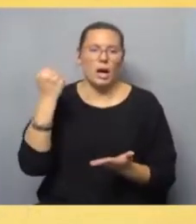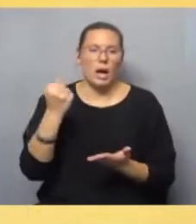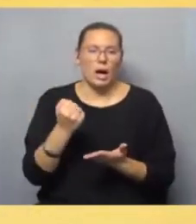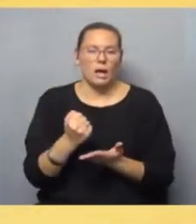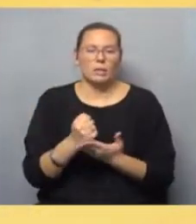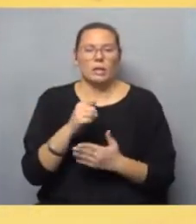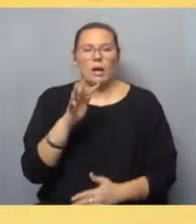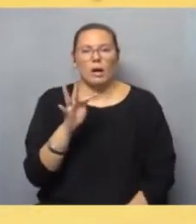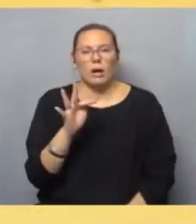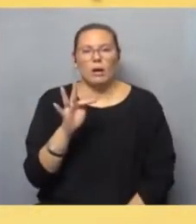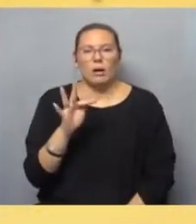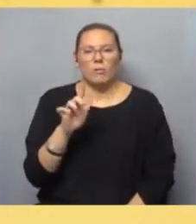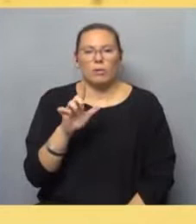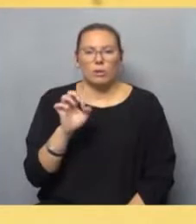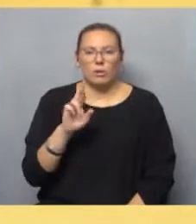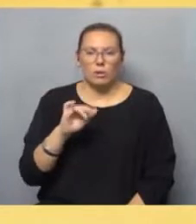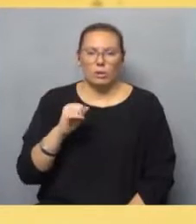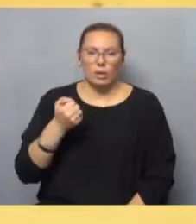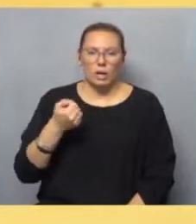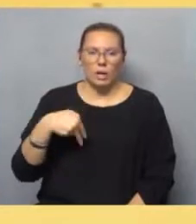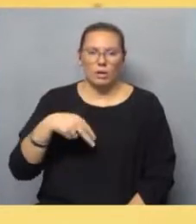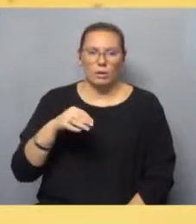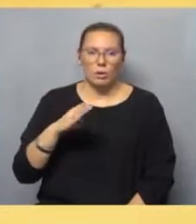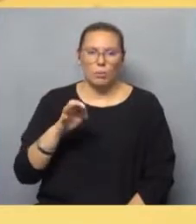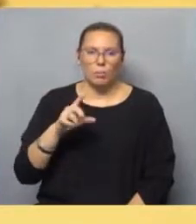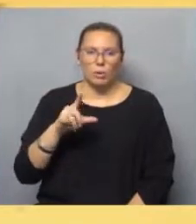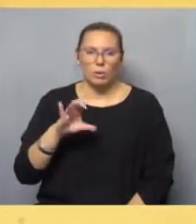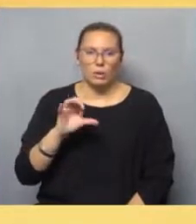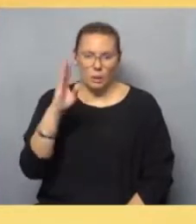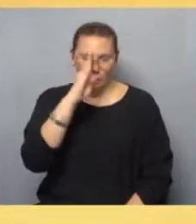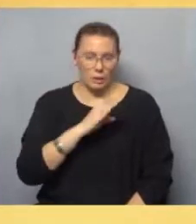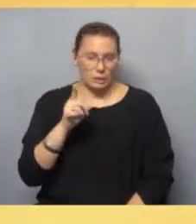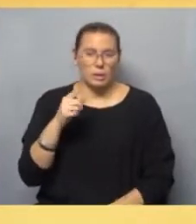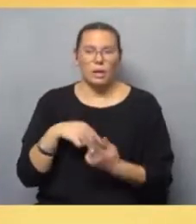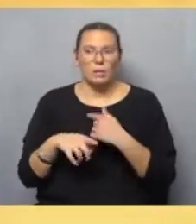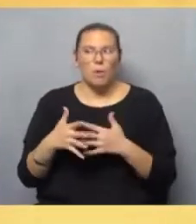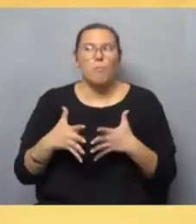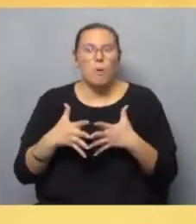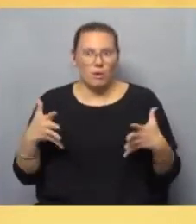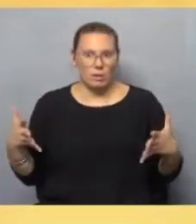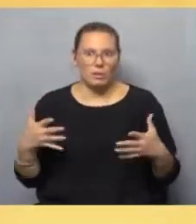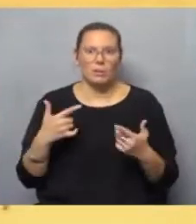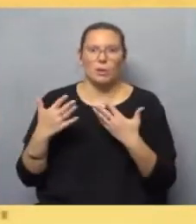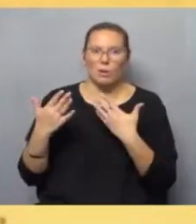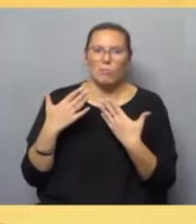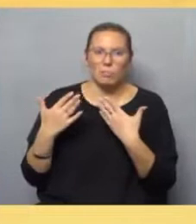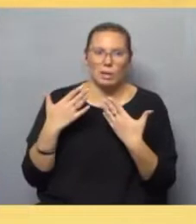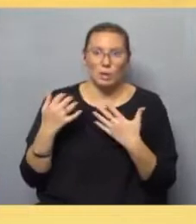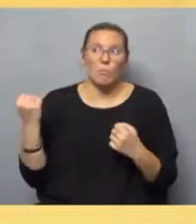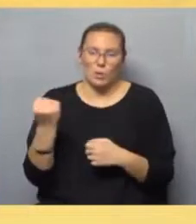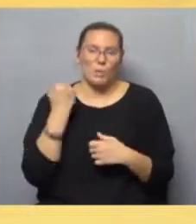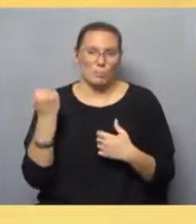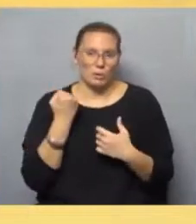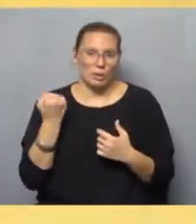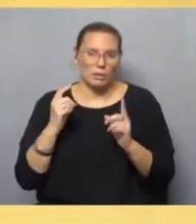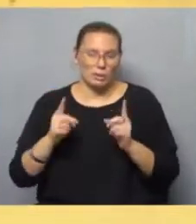sea, es un rasgo que es muy, muy grande. Entonces eso se correlaciona con algo que fue muy, muy grande,